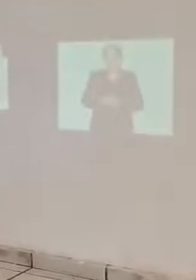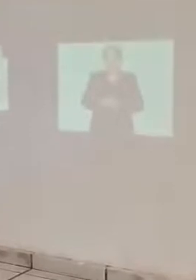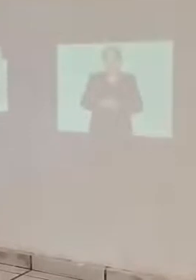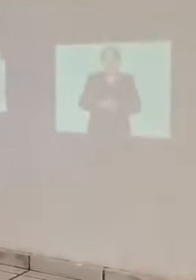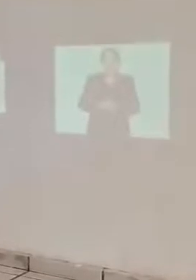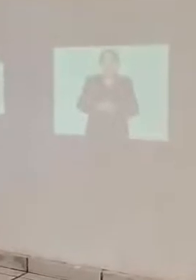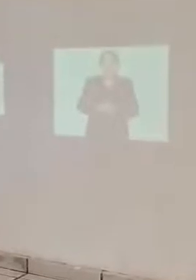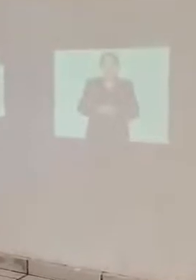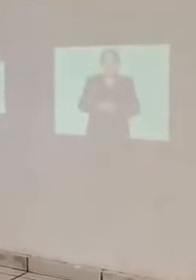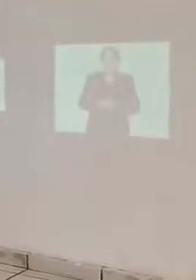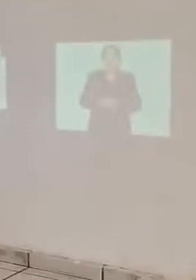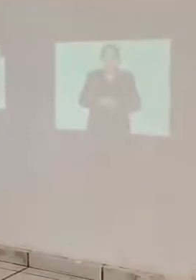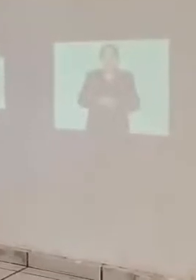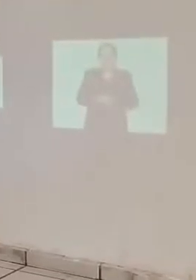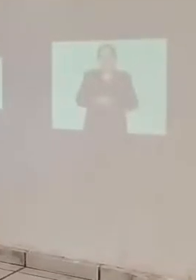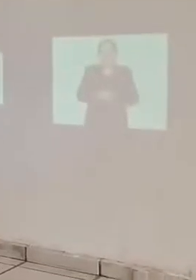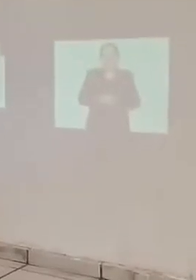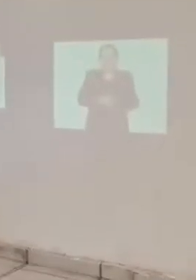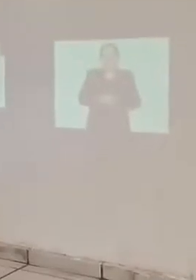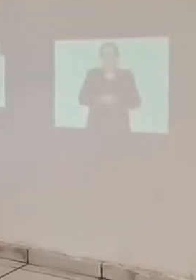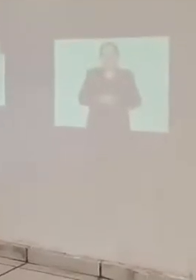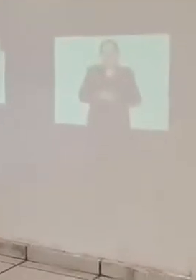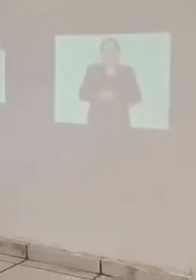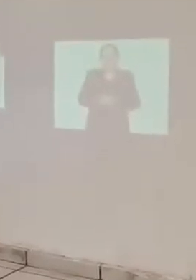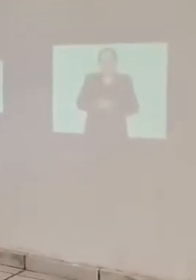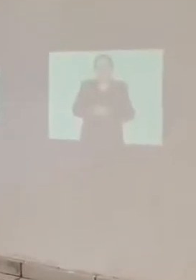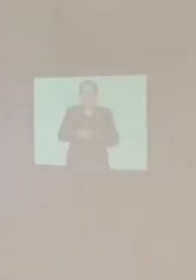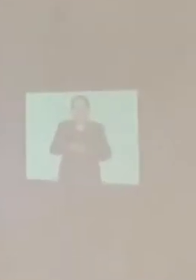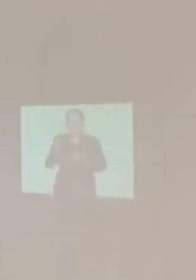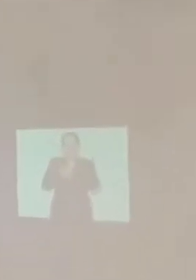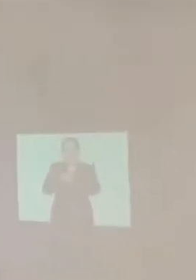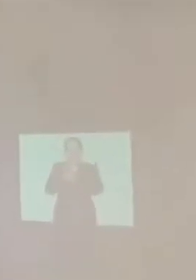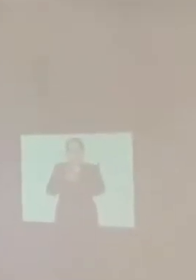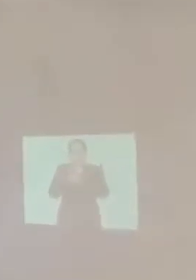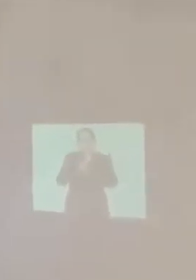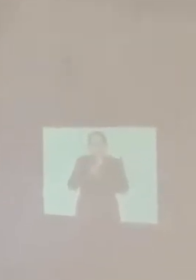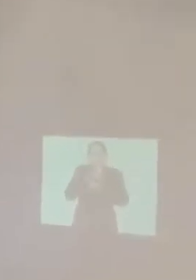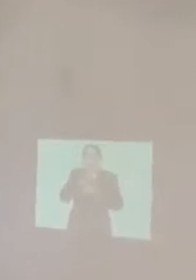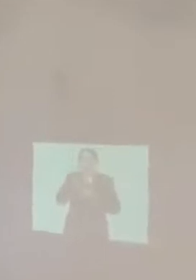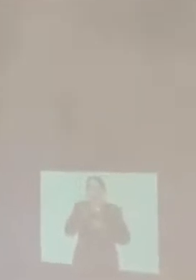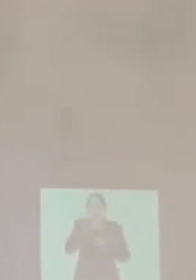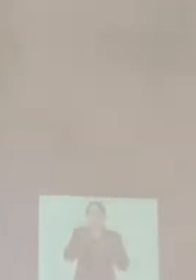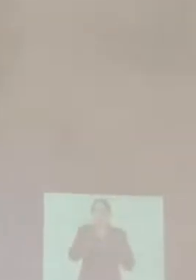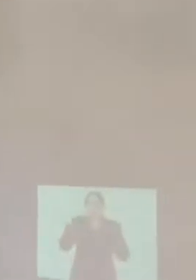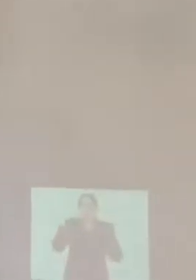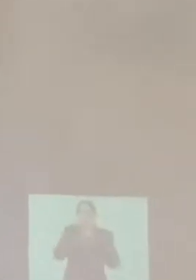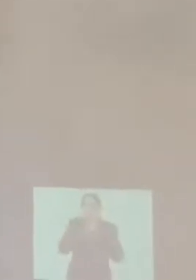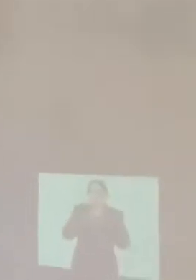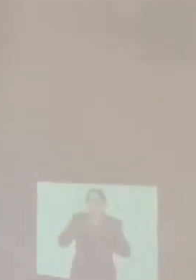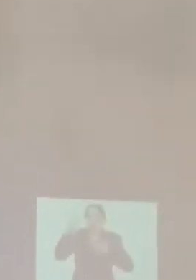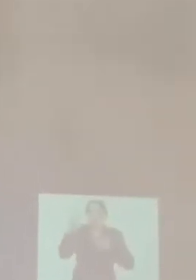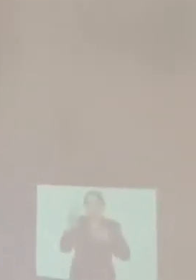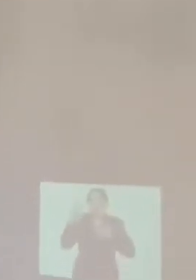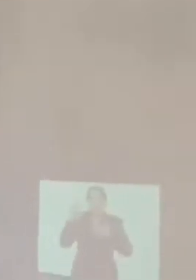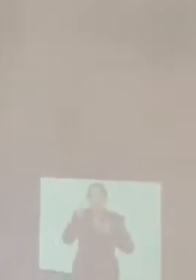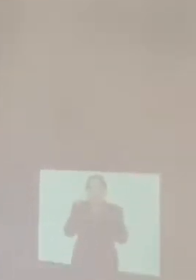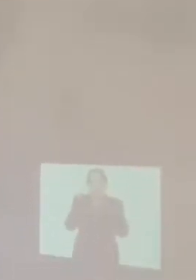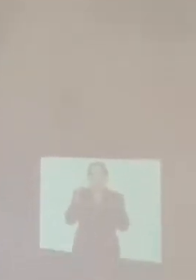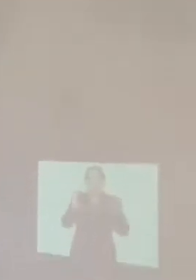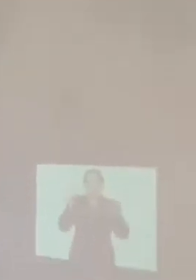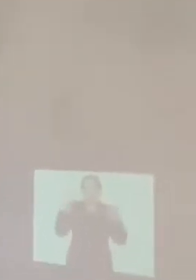Concebimos el bienestar como el inalienable compromiso del Estado para proveer a todas